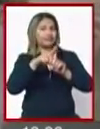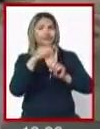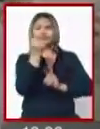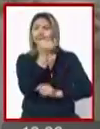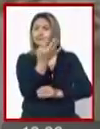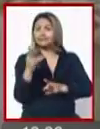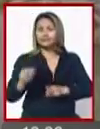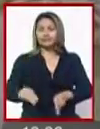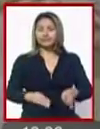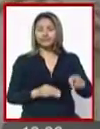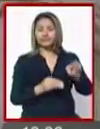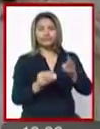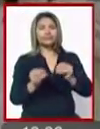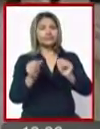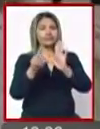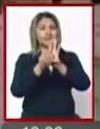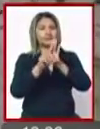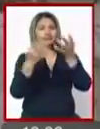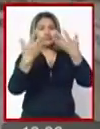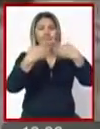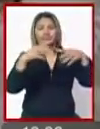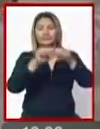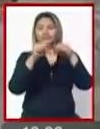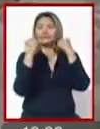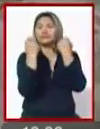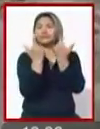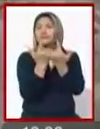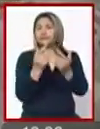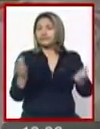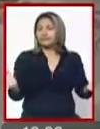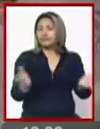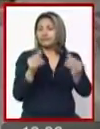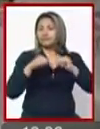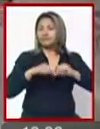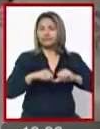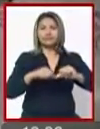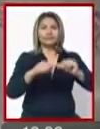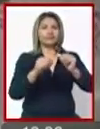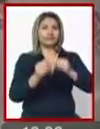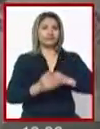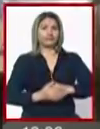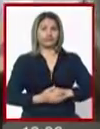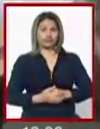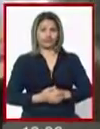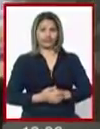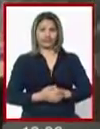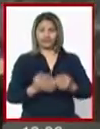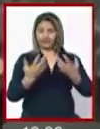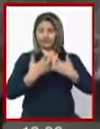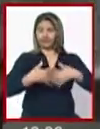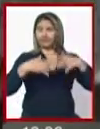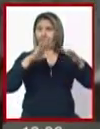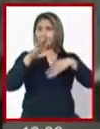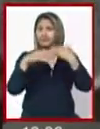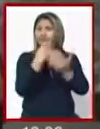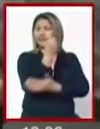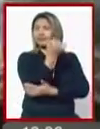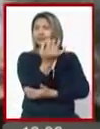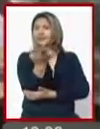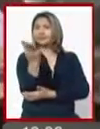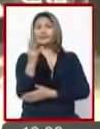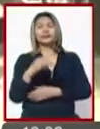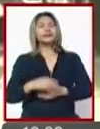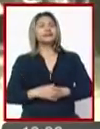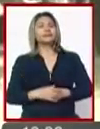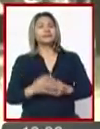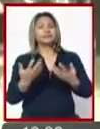alguna manera, esta ley de empresas sociales va a incentivar y motivar también a que los empresarios, no todos, algunos,